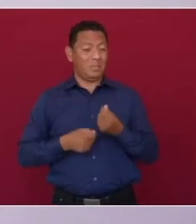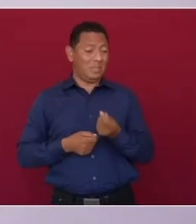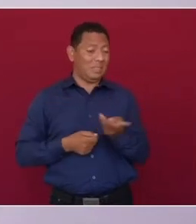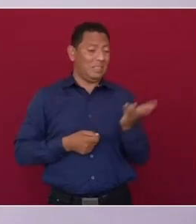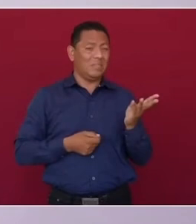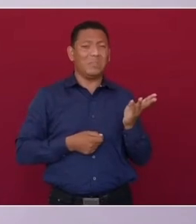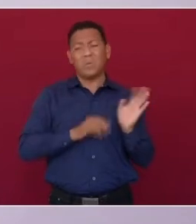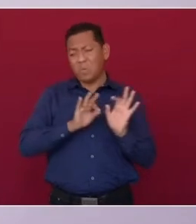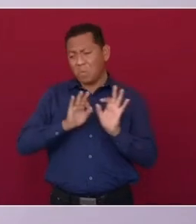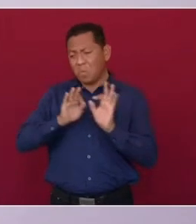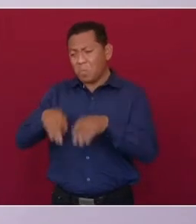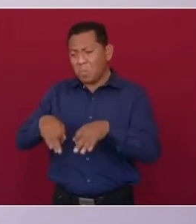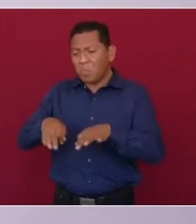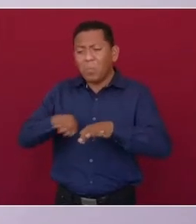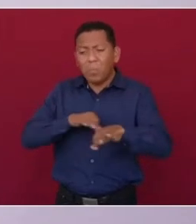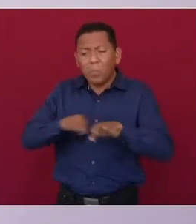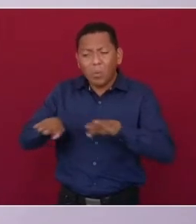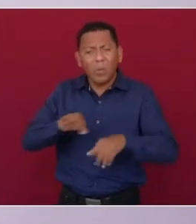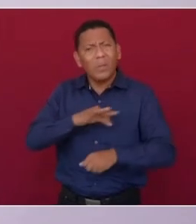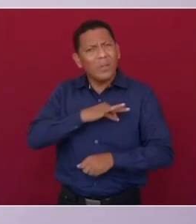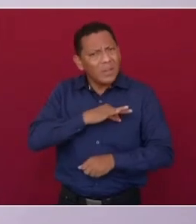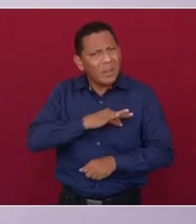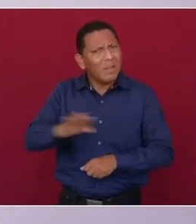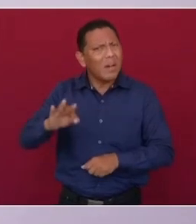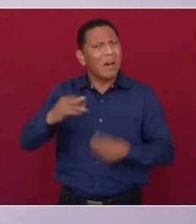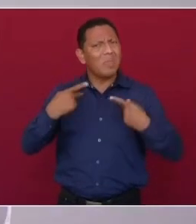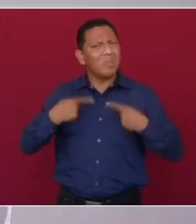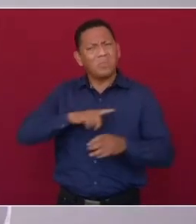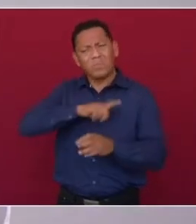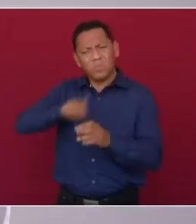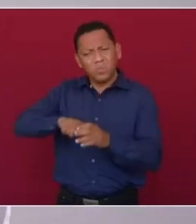en que se genere trabajo.